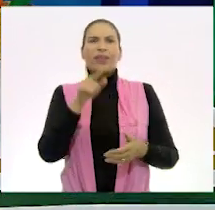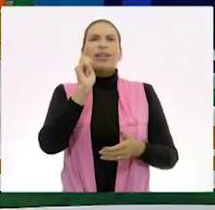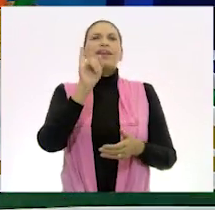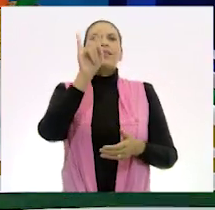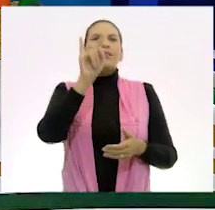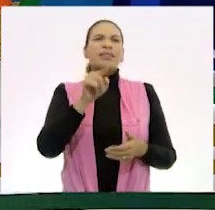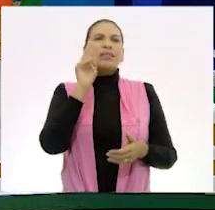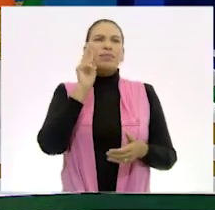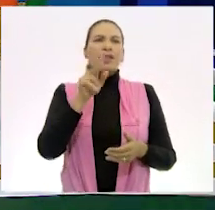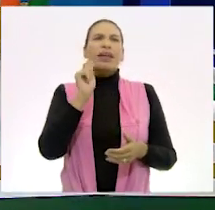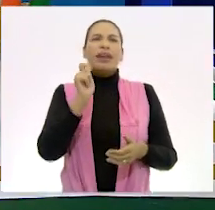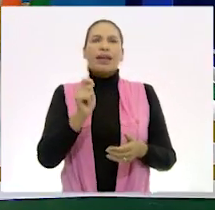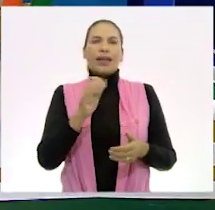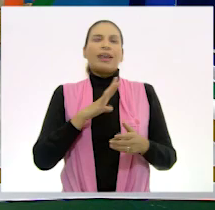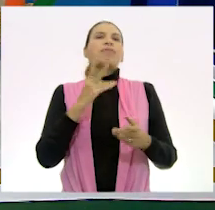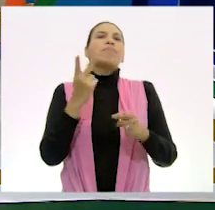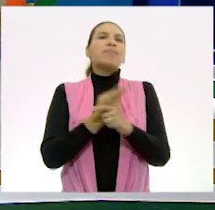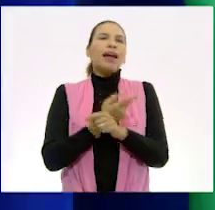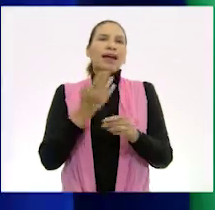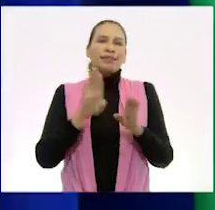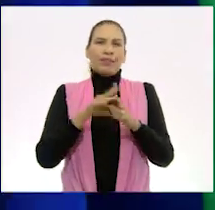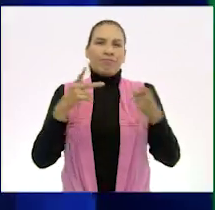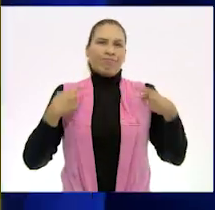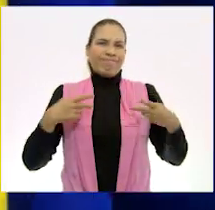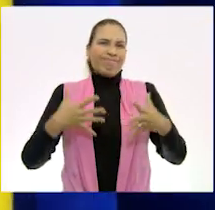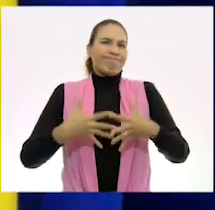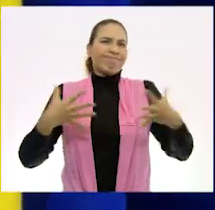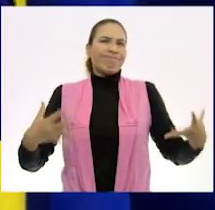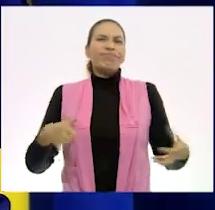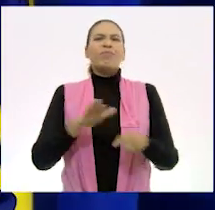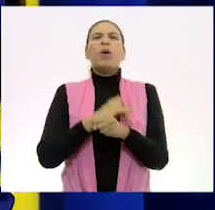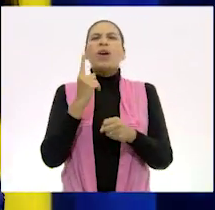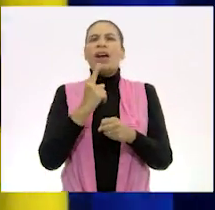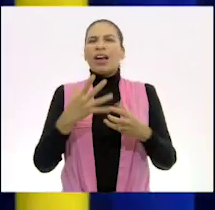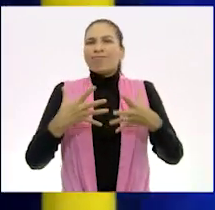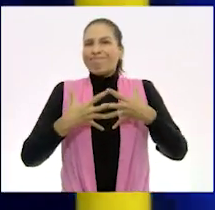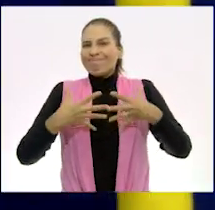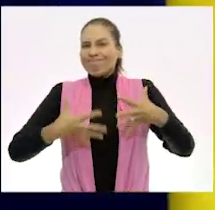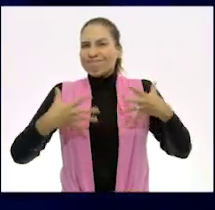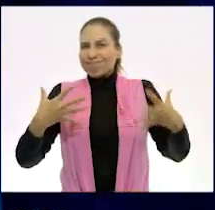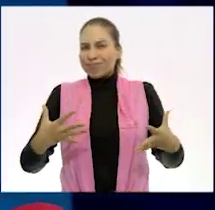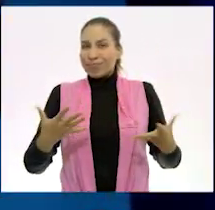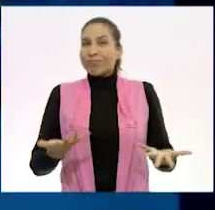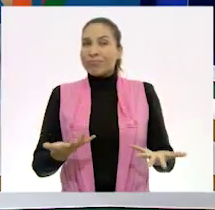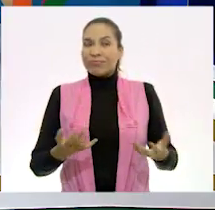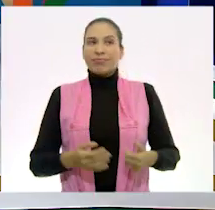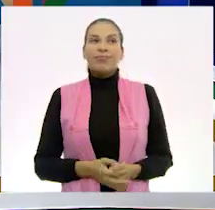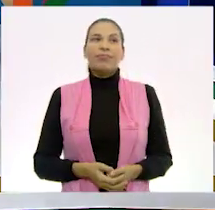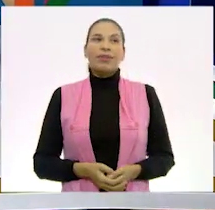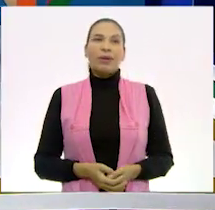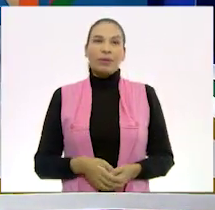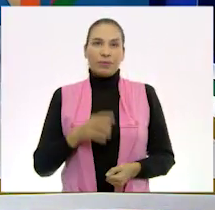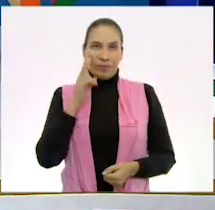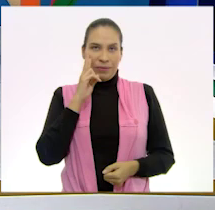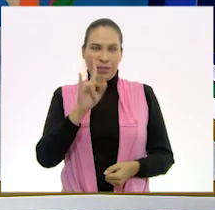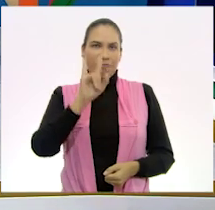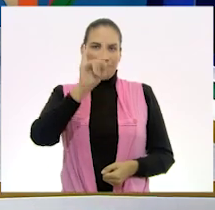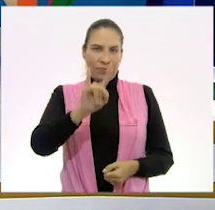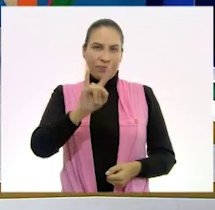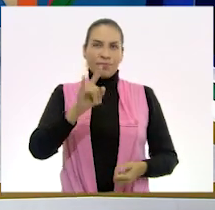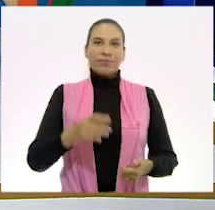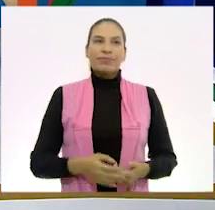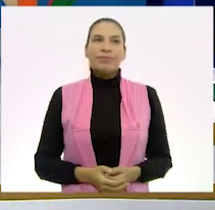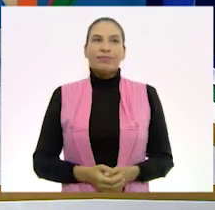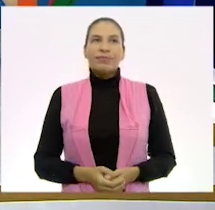esquema es sobre las causas del sobrepeso y la obesidad. ¿De este lado? Ah, ahí está bien.